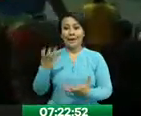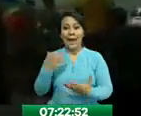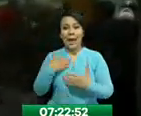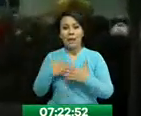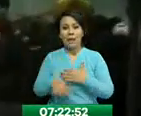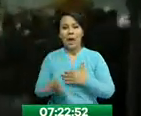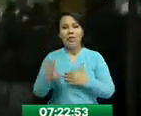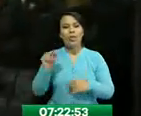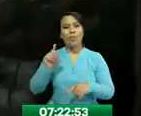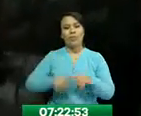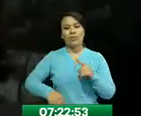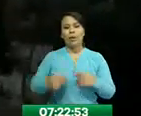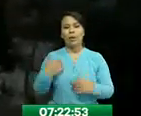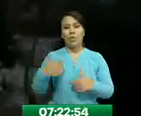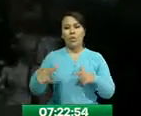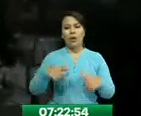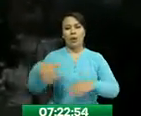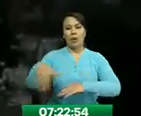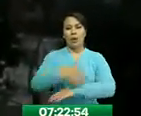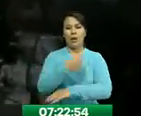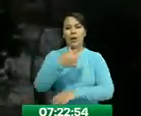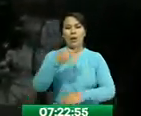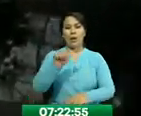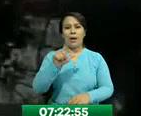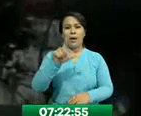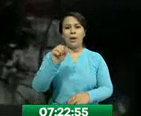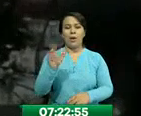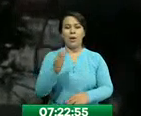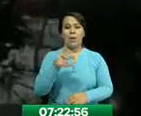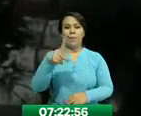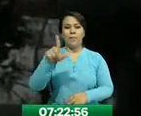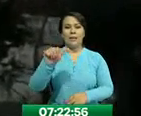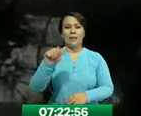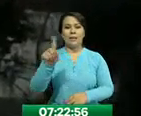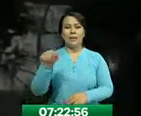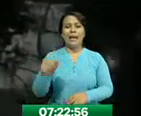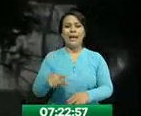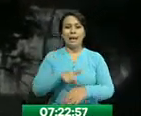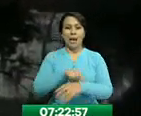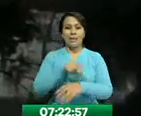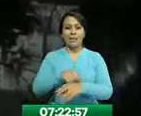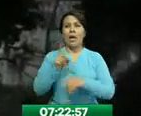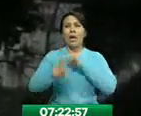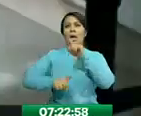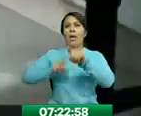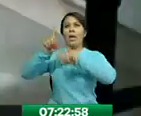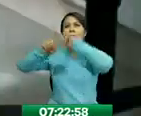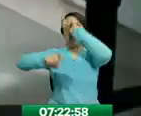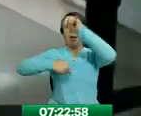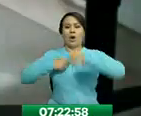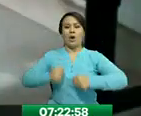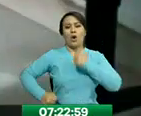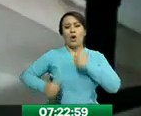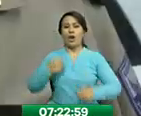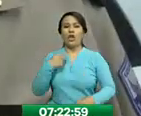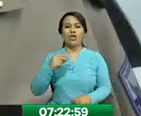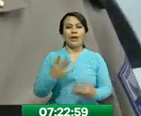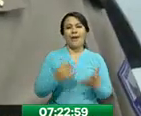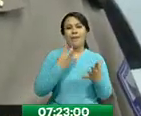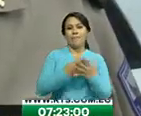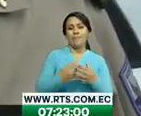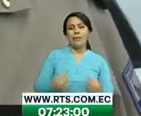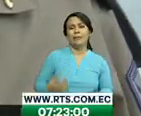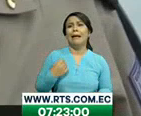su labor en el sector Galoplaza de Quevedo. Los dos sujetos corrían, trepaban techos, todo para no ser detenidos.